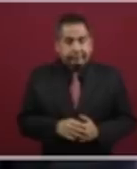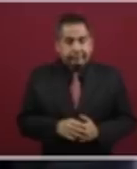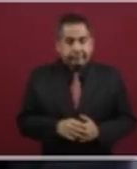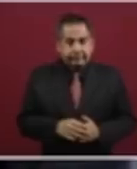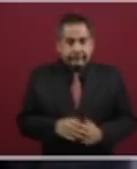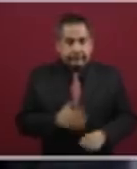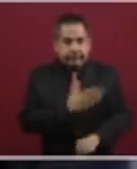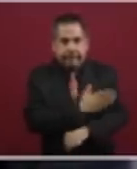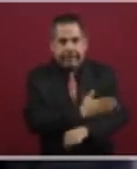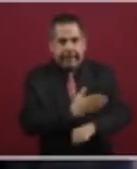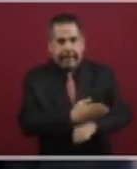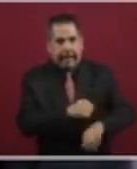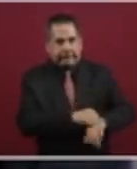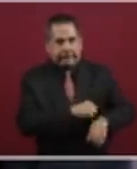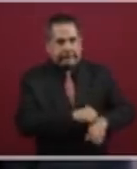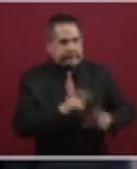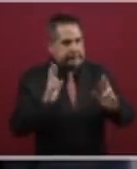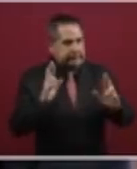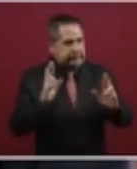toco madera,